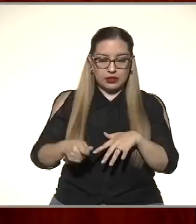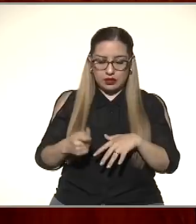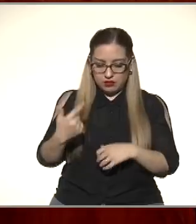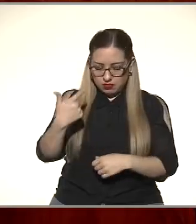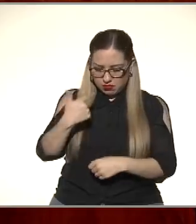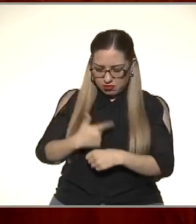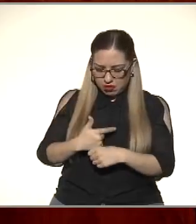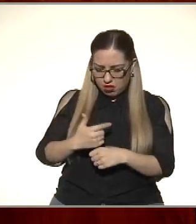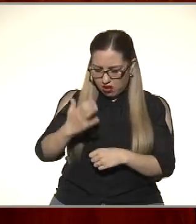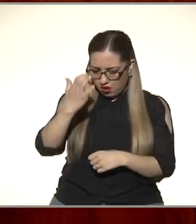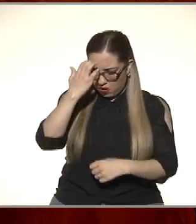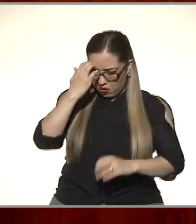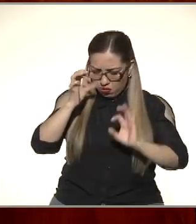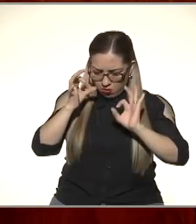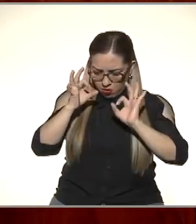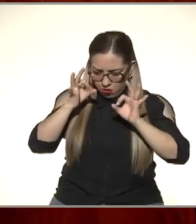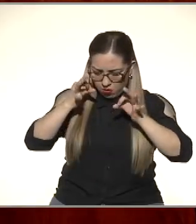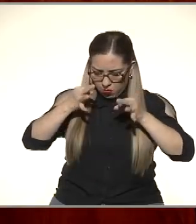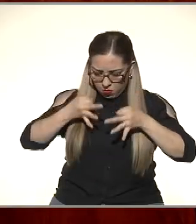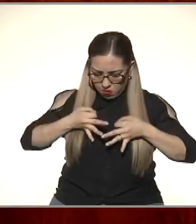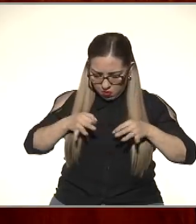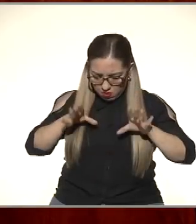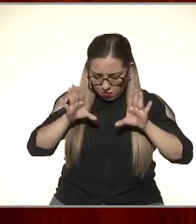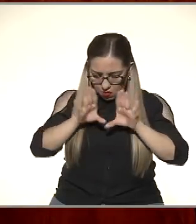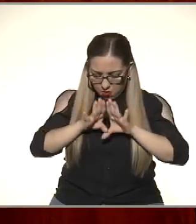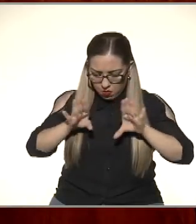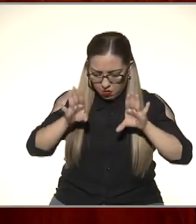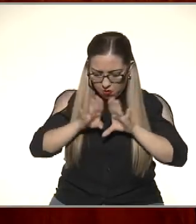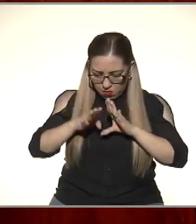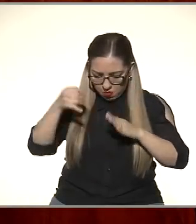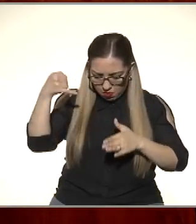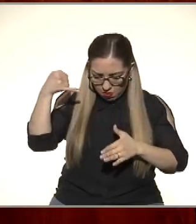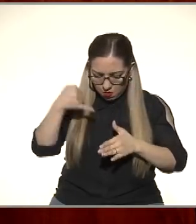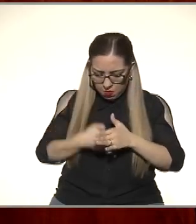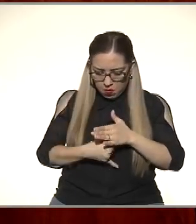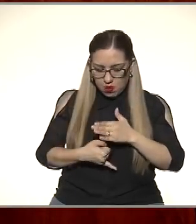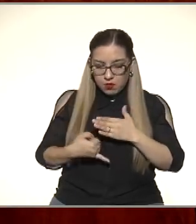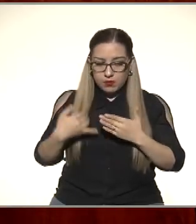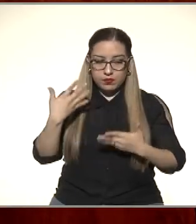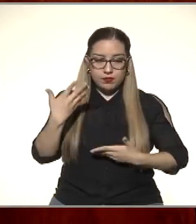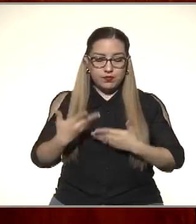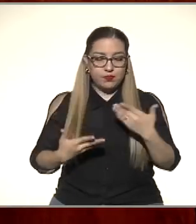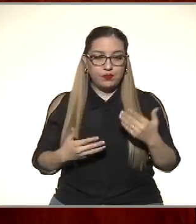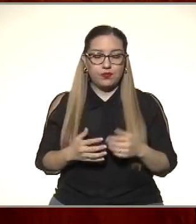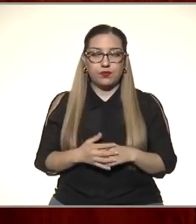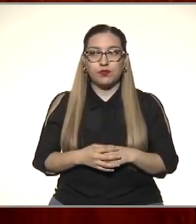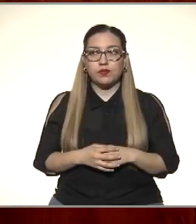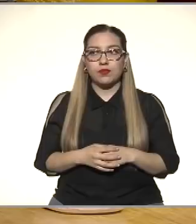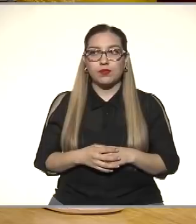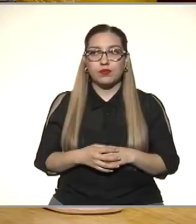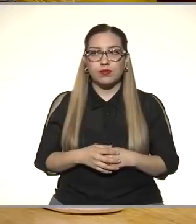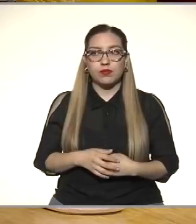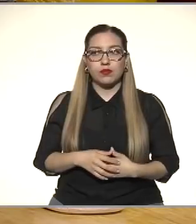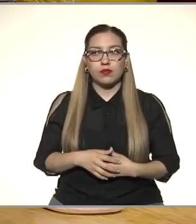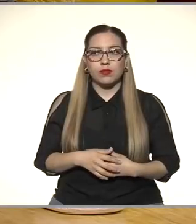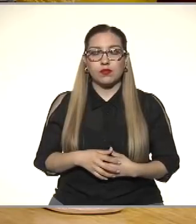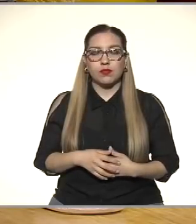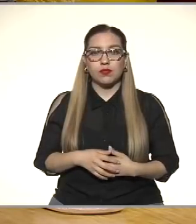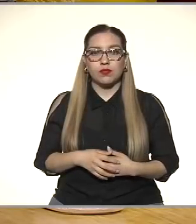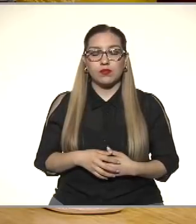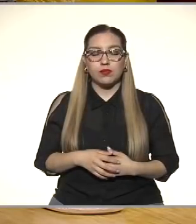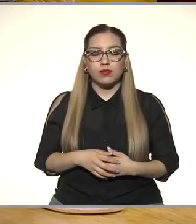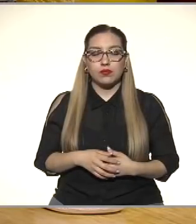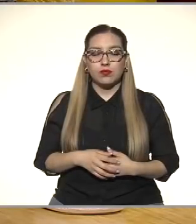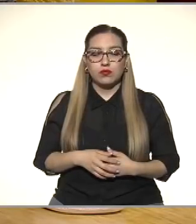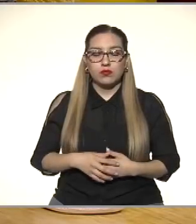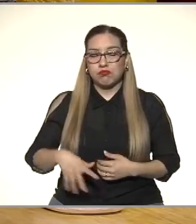con encuentros con la persona. En esto de cuando tratamos de tamizar mucho,